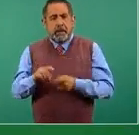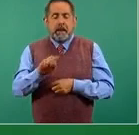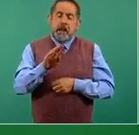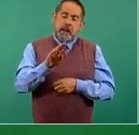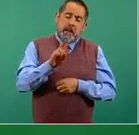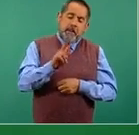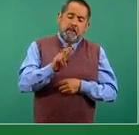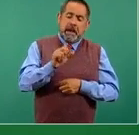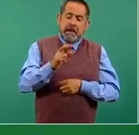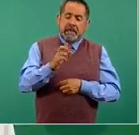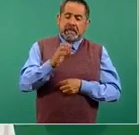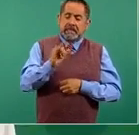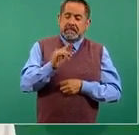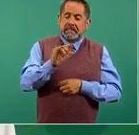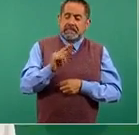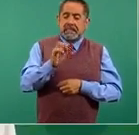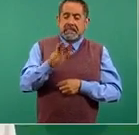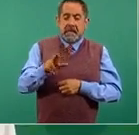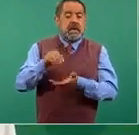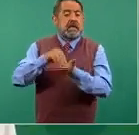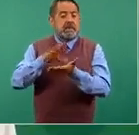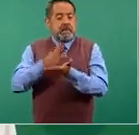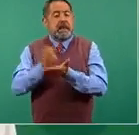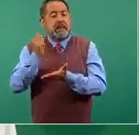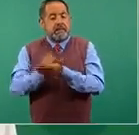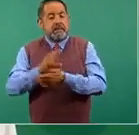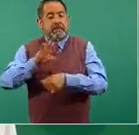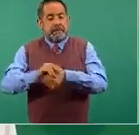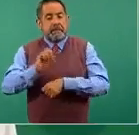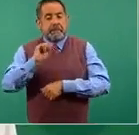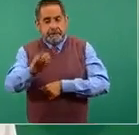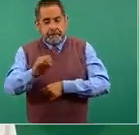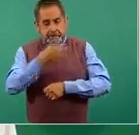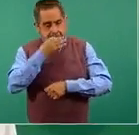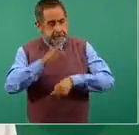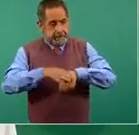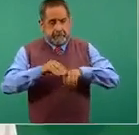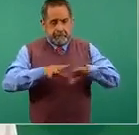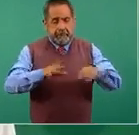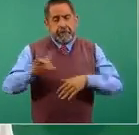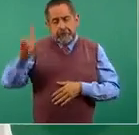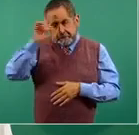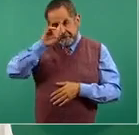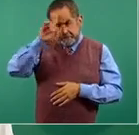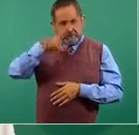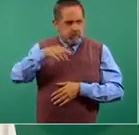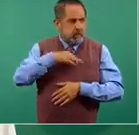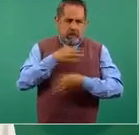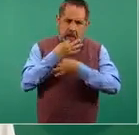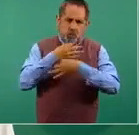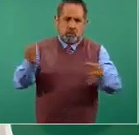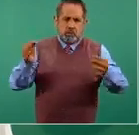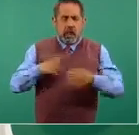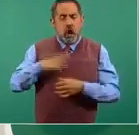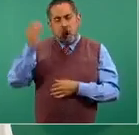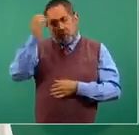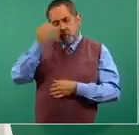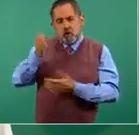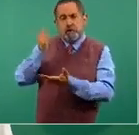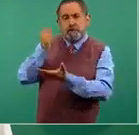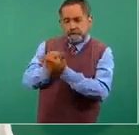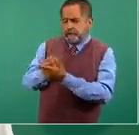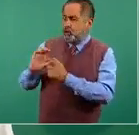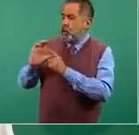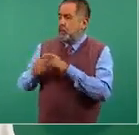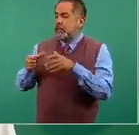baricitinib y dio una opinión favorable. Me está ya recomendando que lo anunciemos. Hay una opinión favorable del